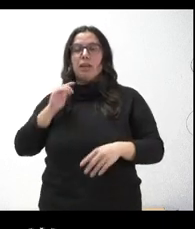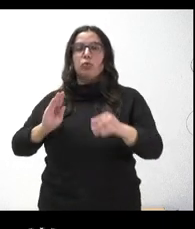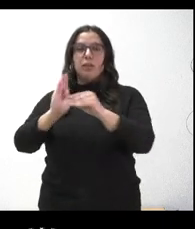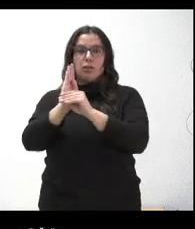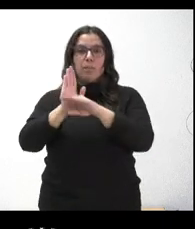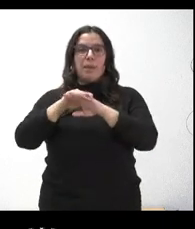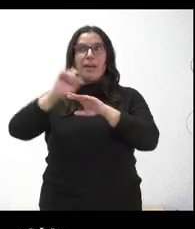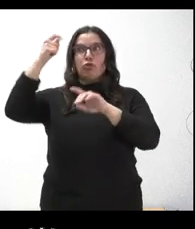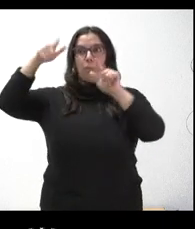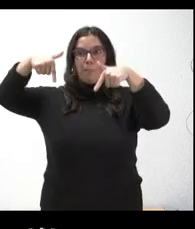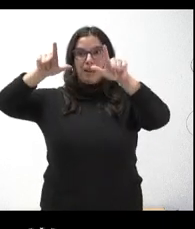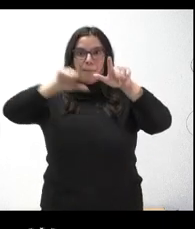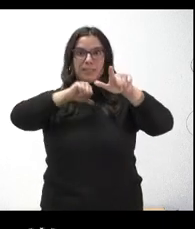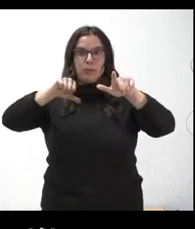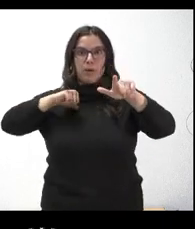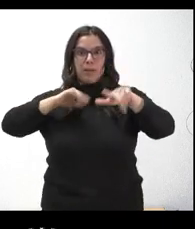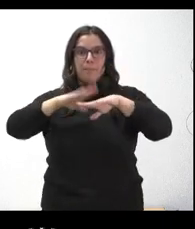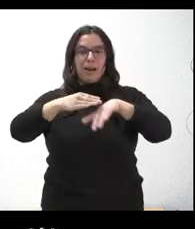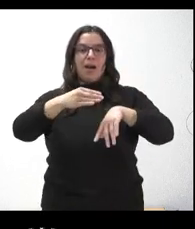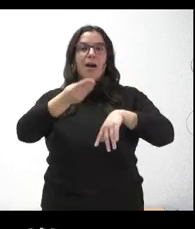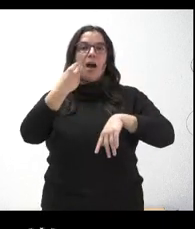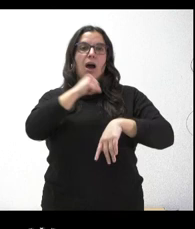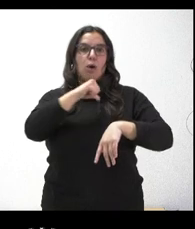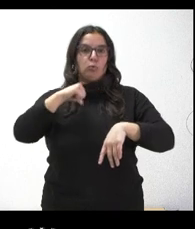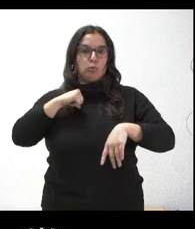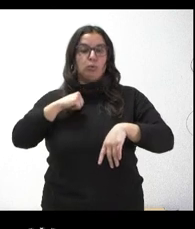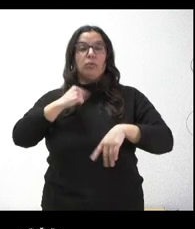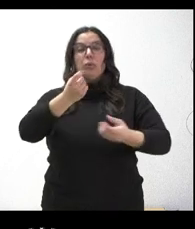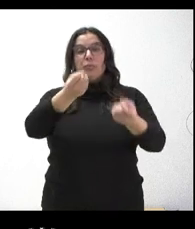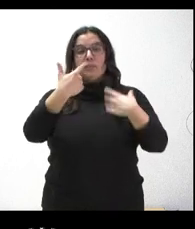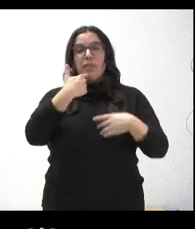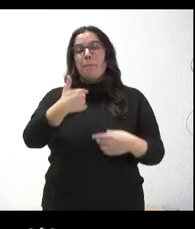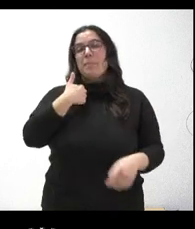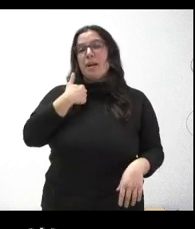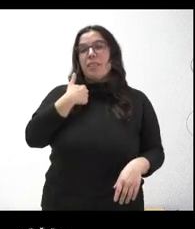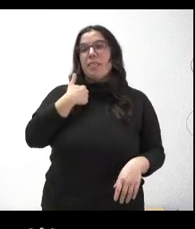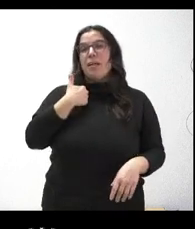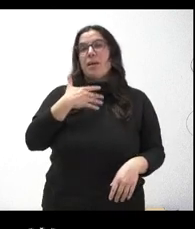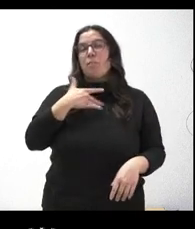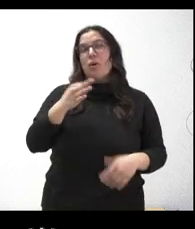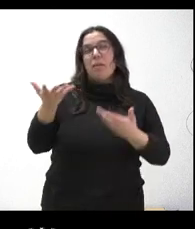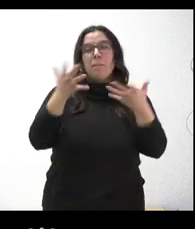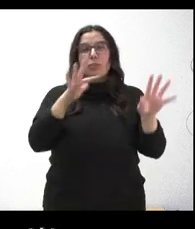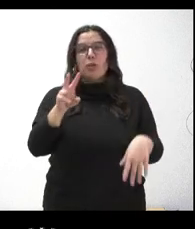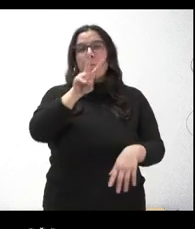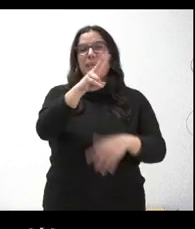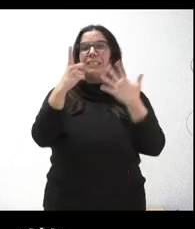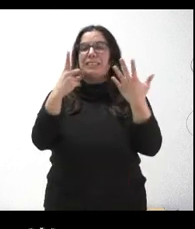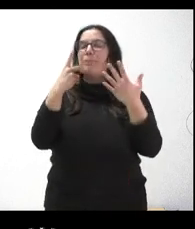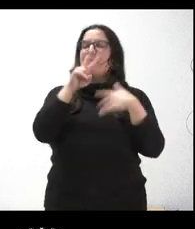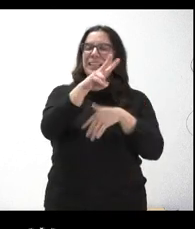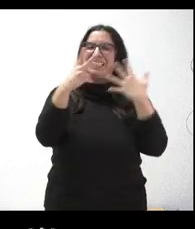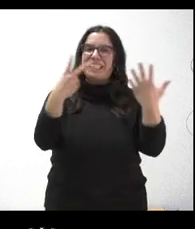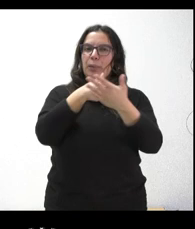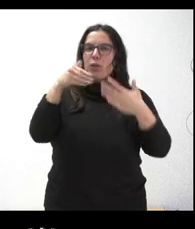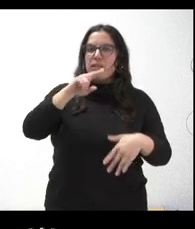a a particulares para autoconsumo nos han transmitido una pérdida que se podría cifrar en 27 millones de euros que no